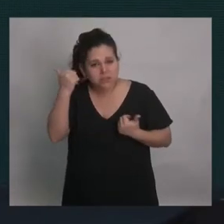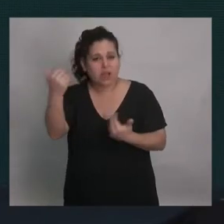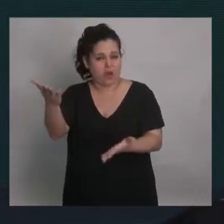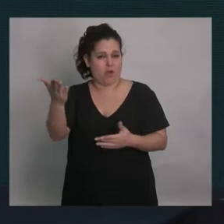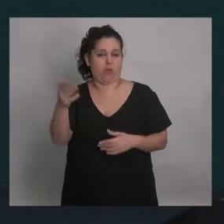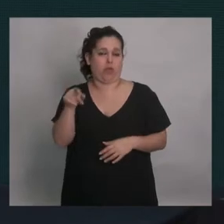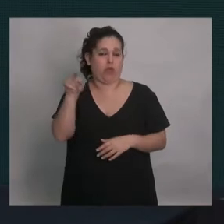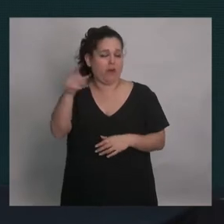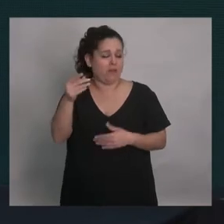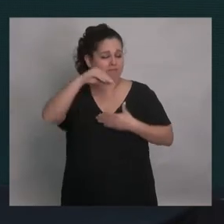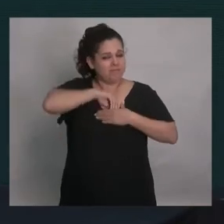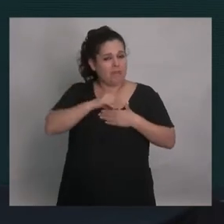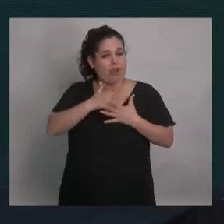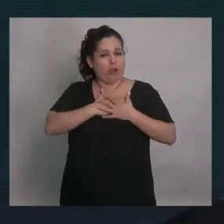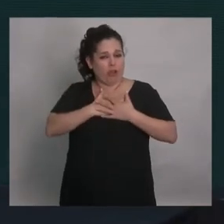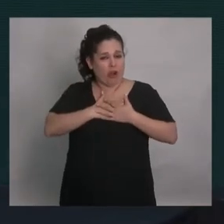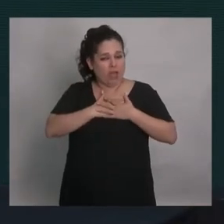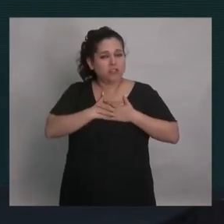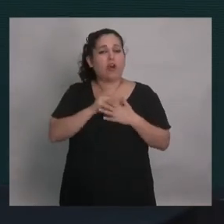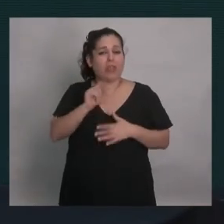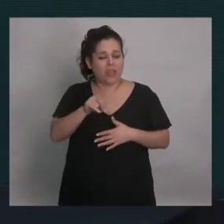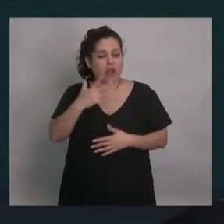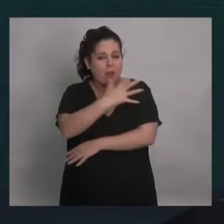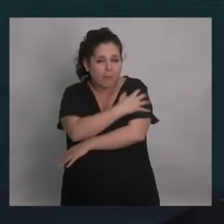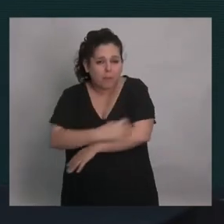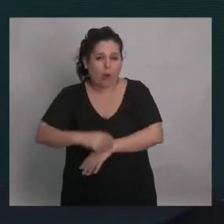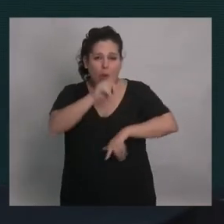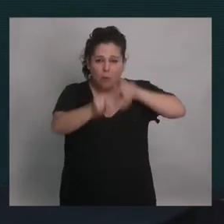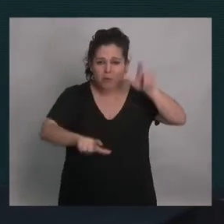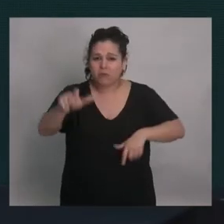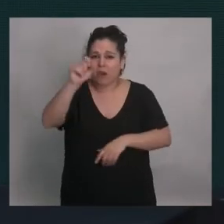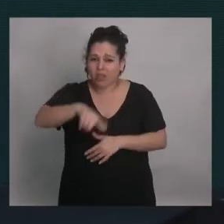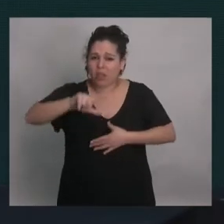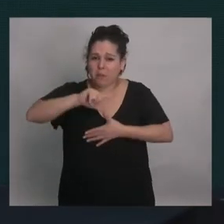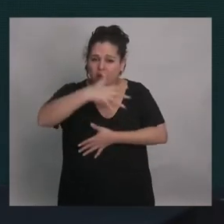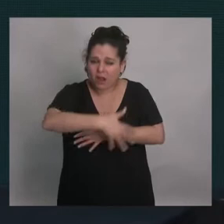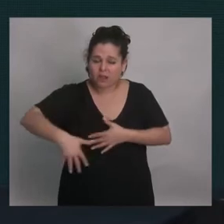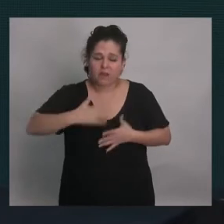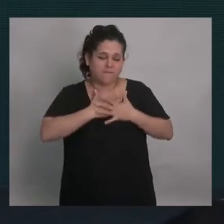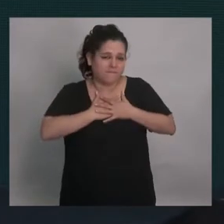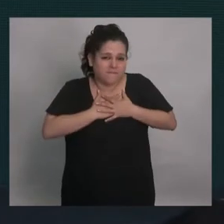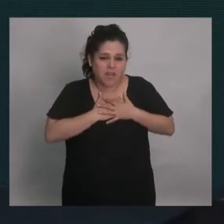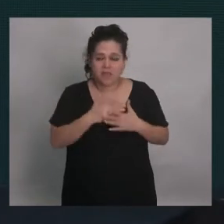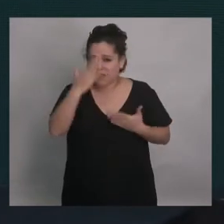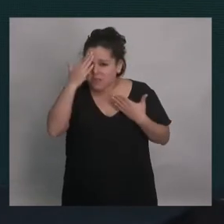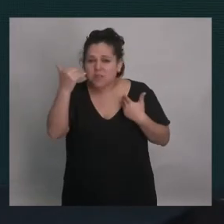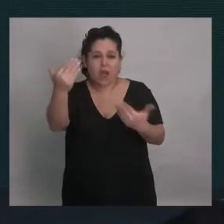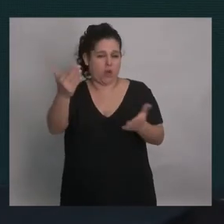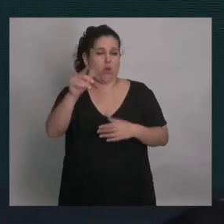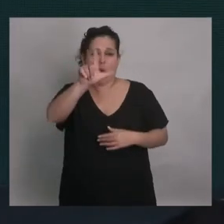corazón de los pobres de la américa latina y la salvación que quiero hacer lula